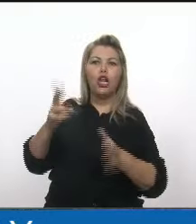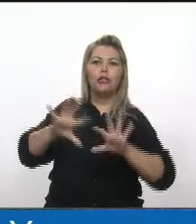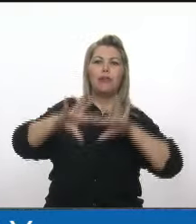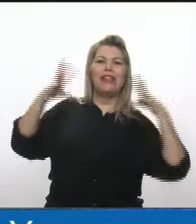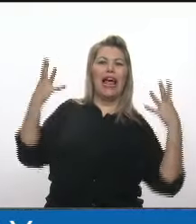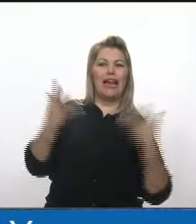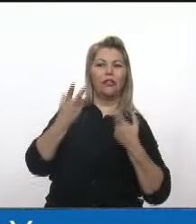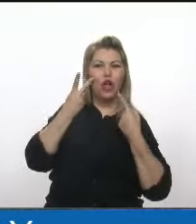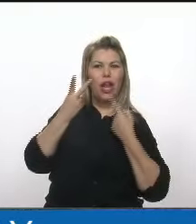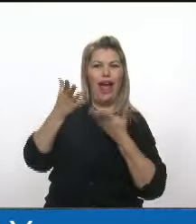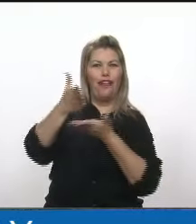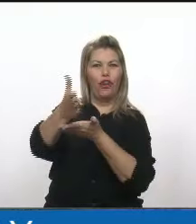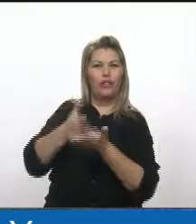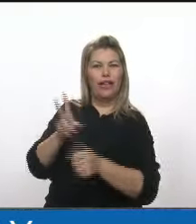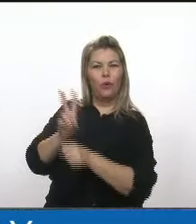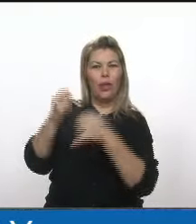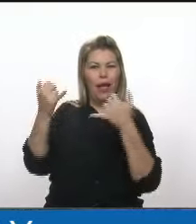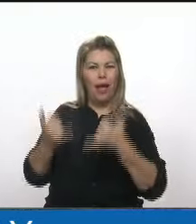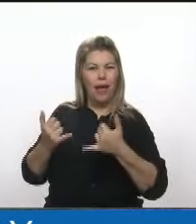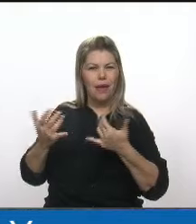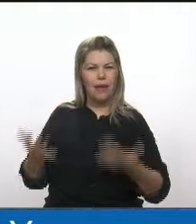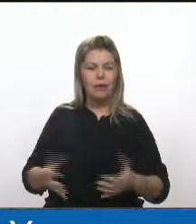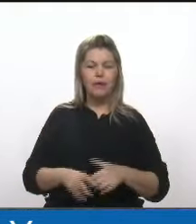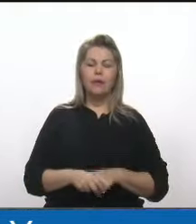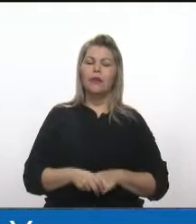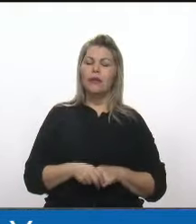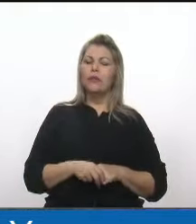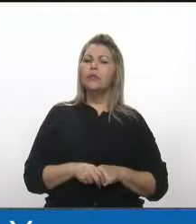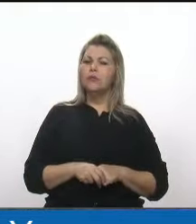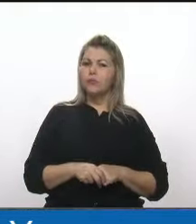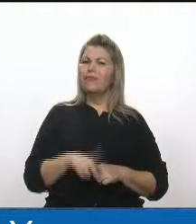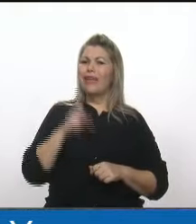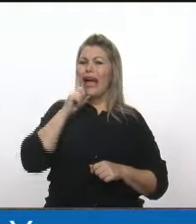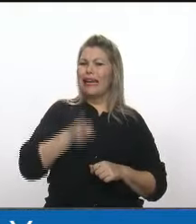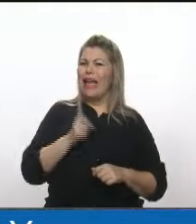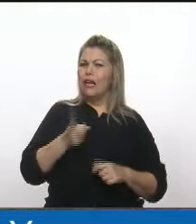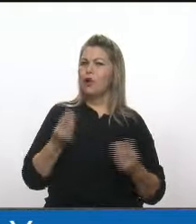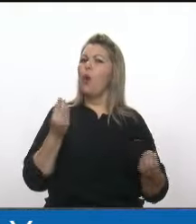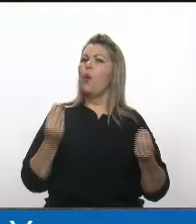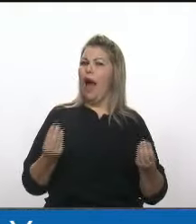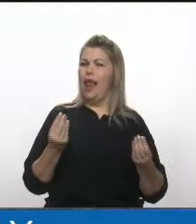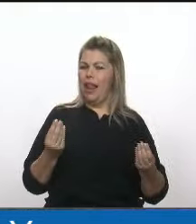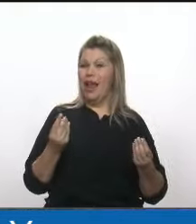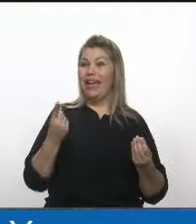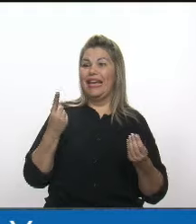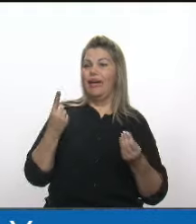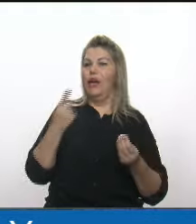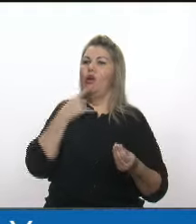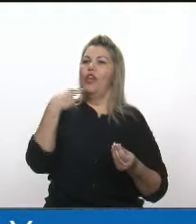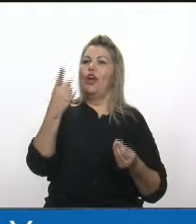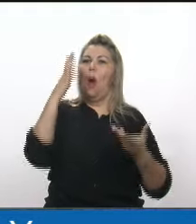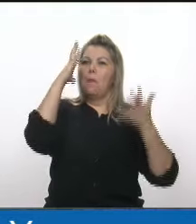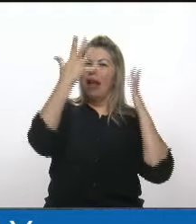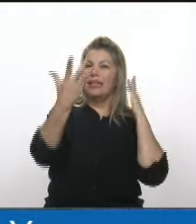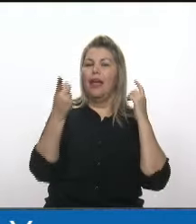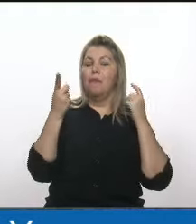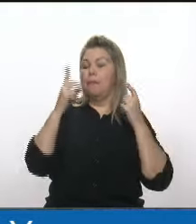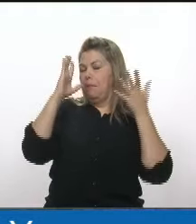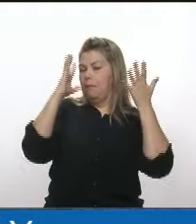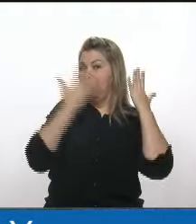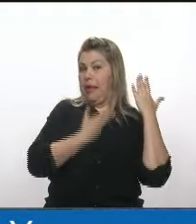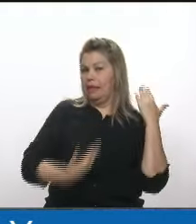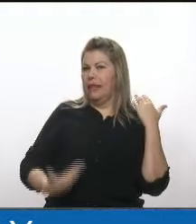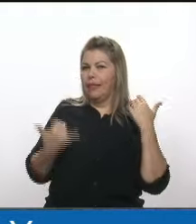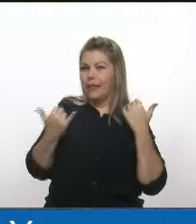internacionalmente por qué voy a decir cuáles cosas son risos de las declaraciones y las iniciativas del presidente la